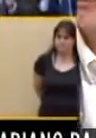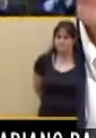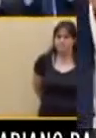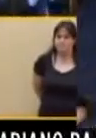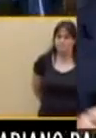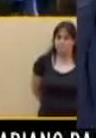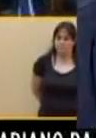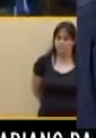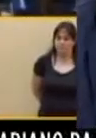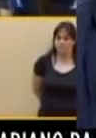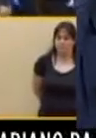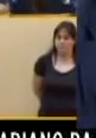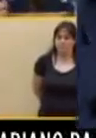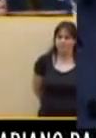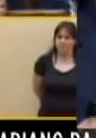de